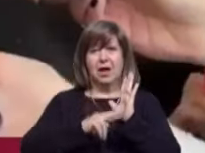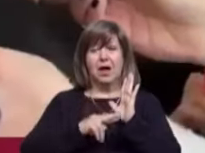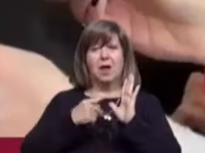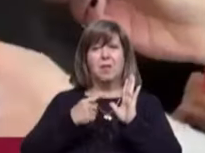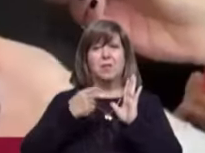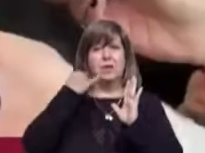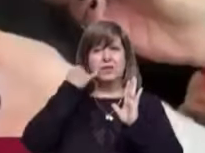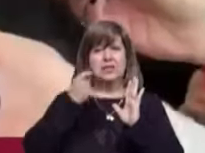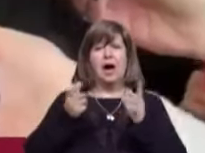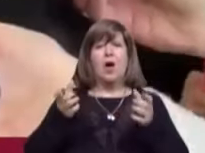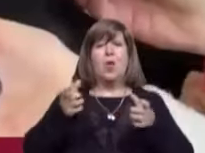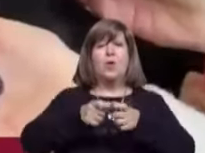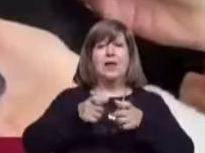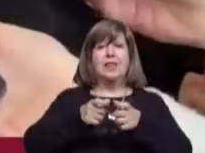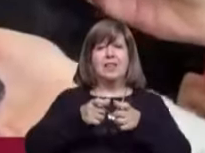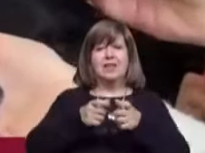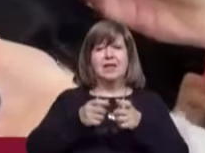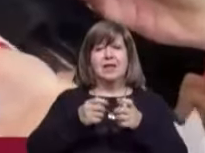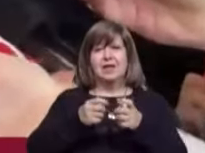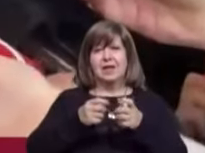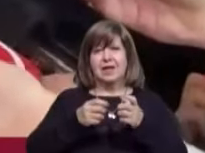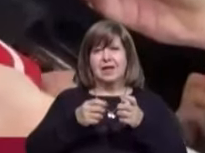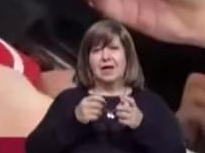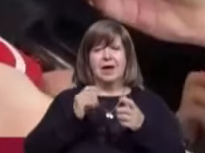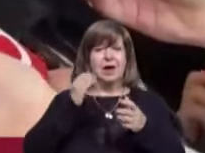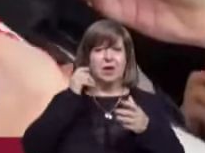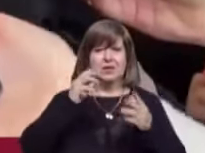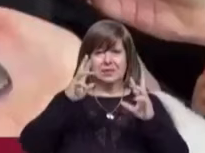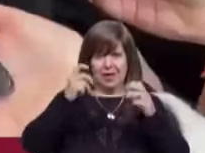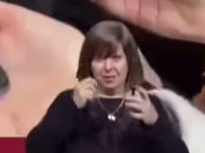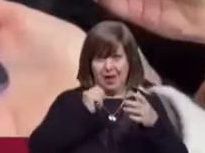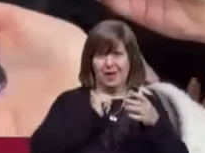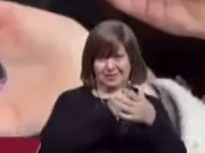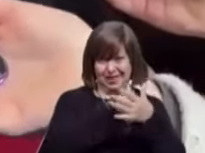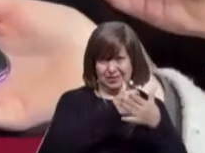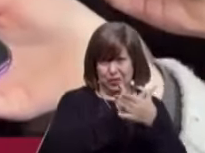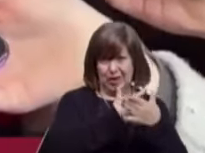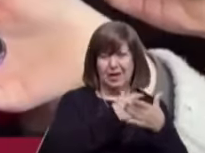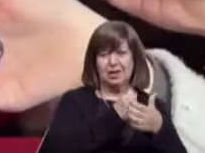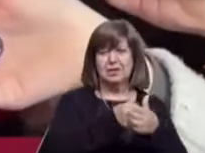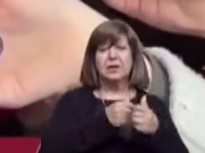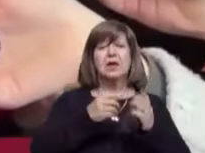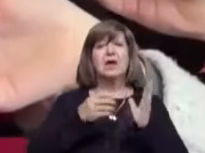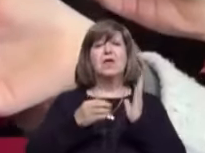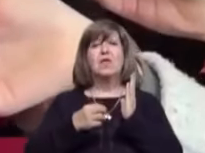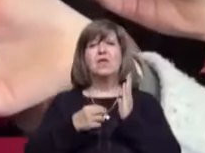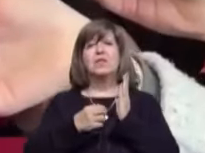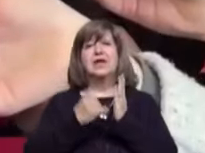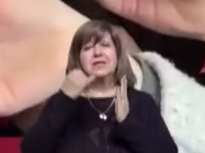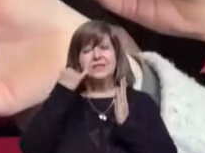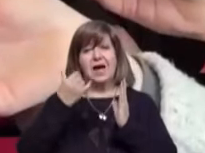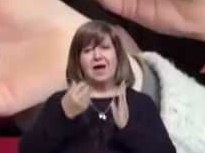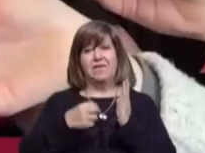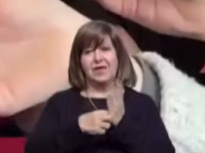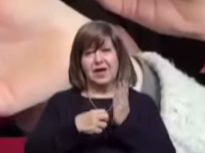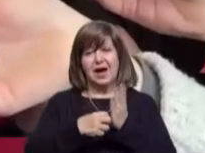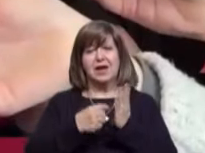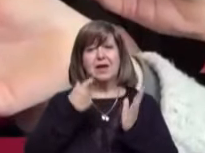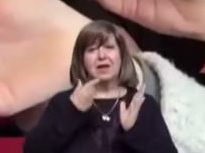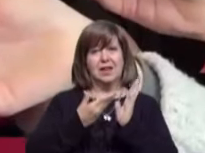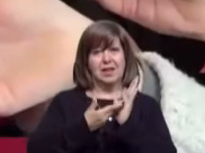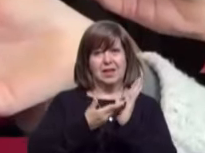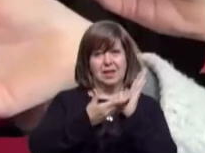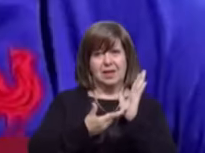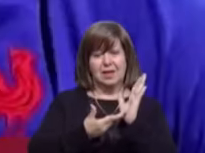jefatura la unidad fiscal de delitos contra la integridad sexual y sexual y dice la fiscal jefa antes referida remite las presentes